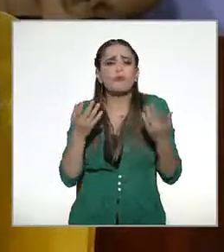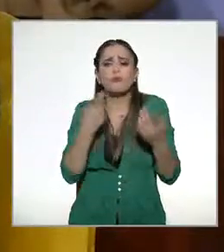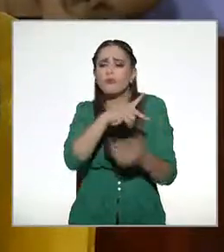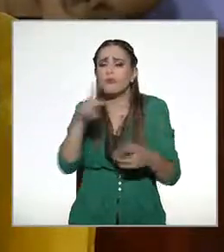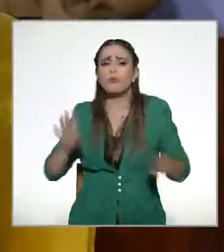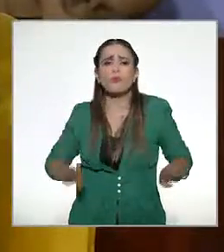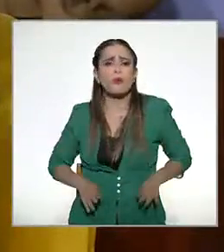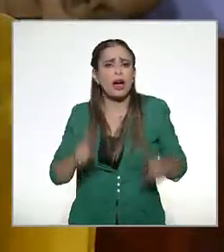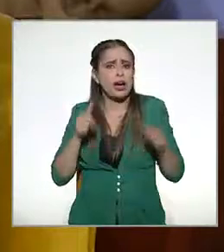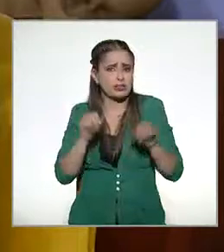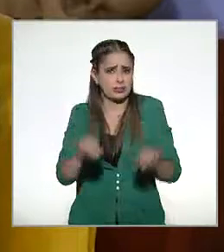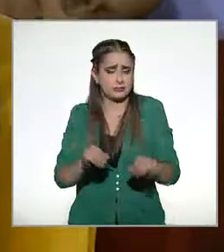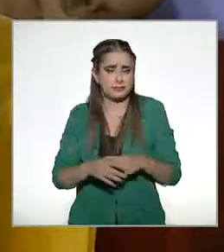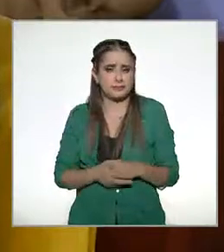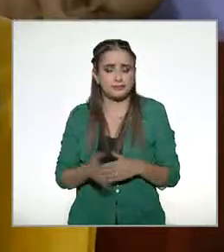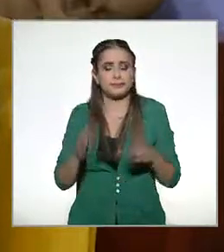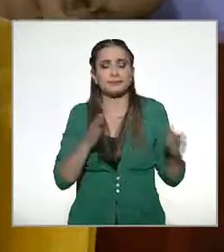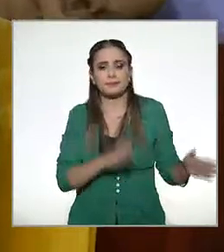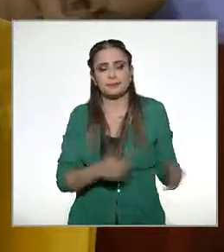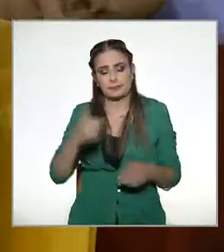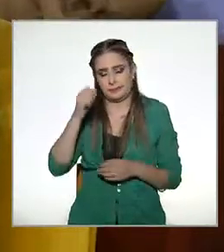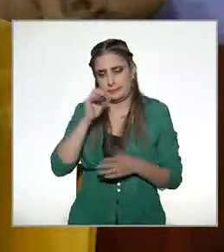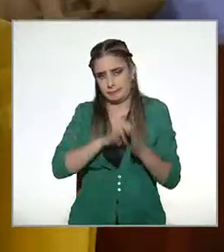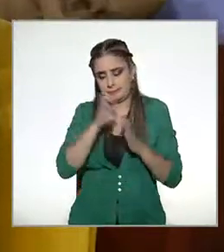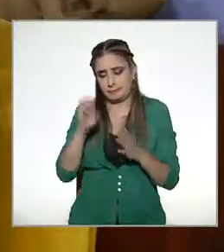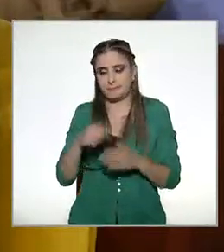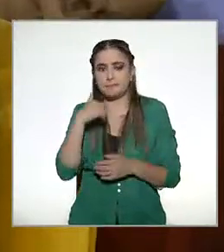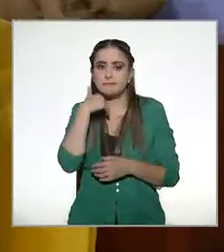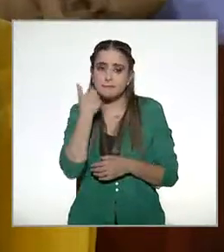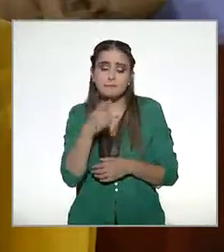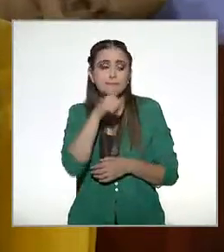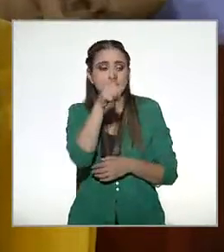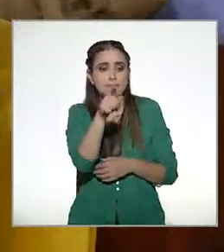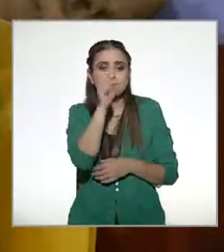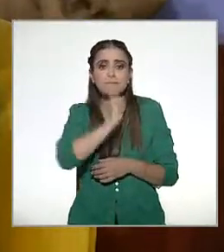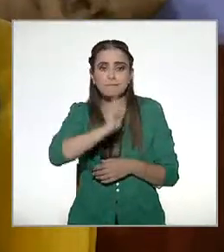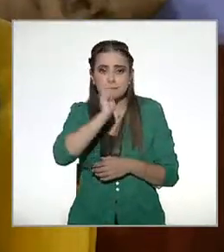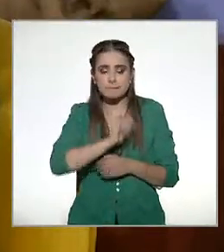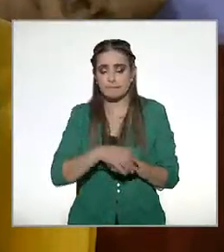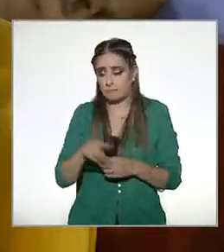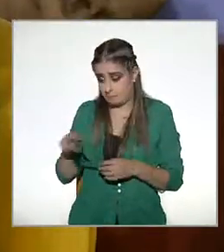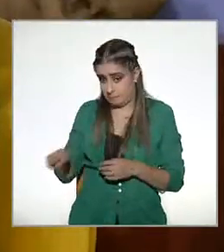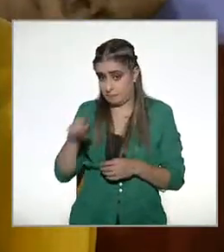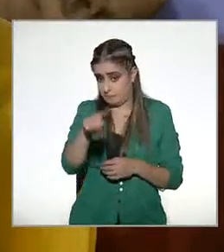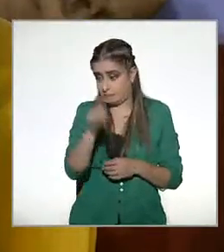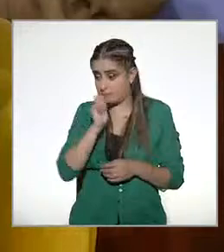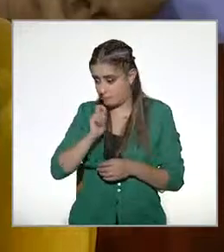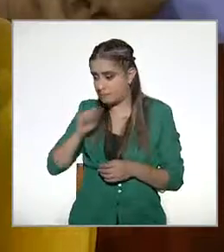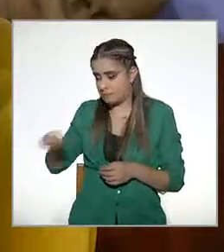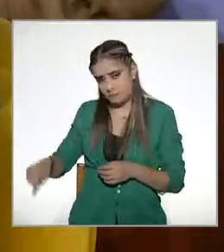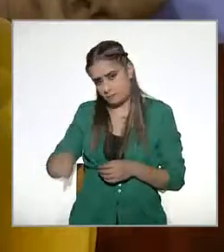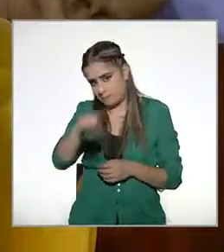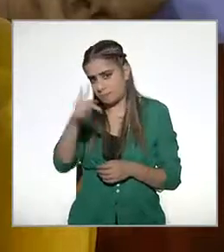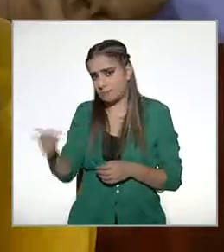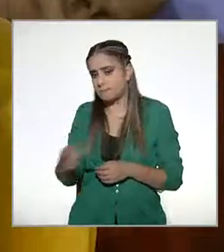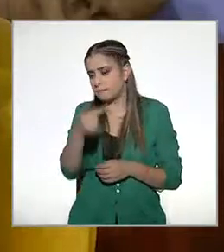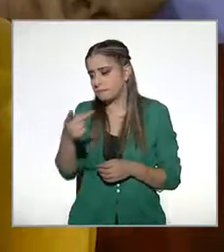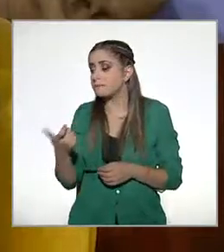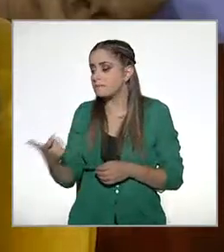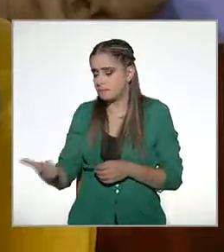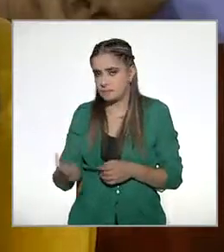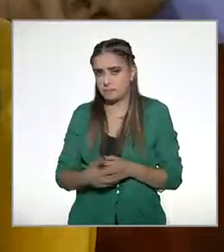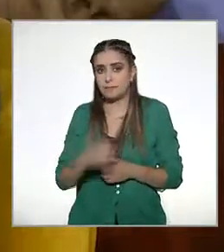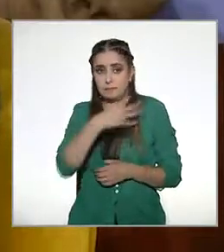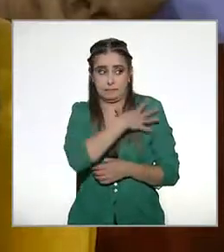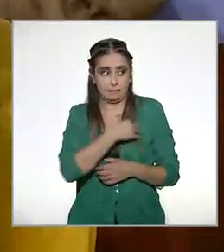través de sus necesidades por ejemplo me decían quiero esa paleta entonces yo les decía claro ve y pregunta cuánto cuesta mi hija siempre